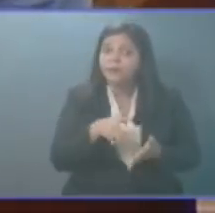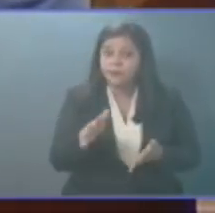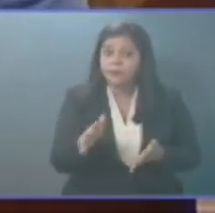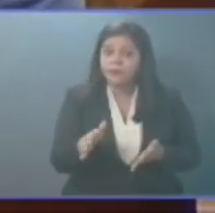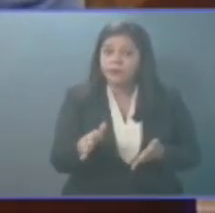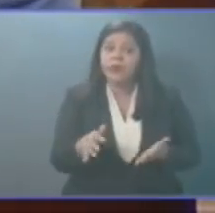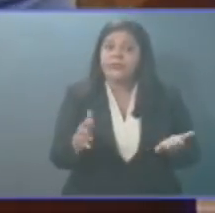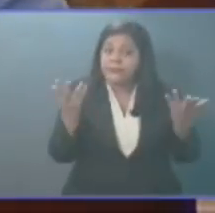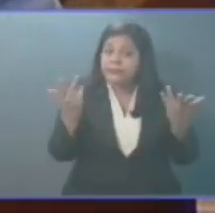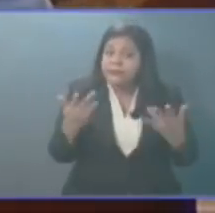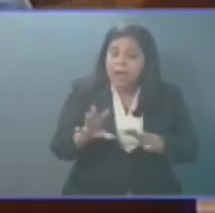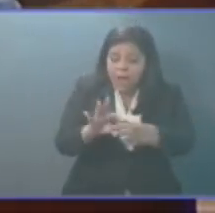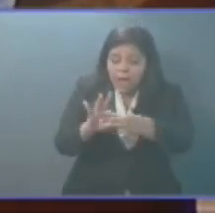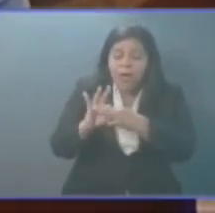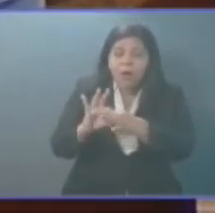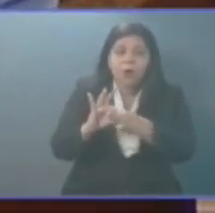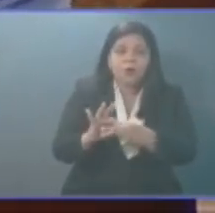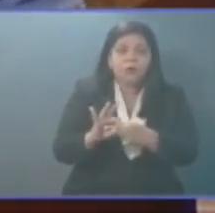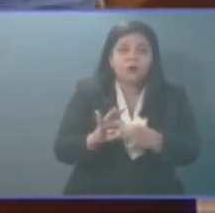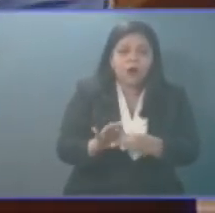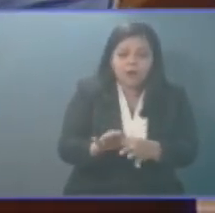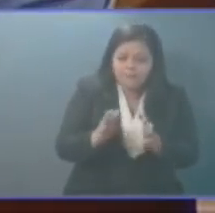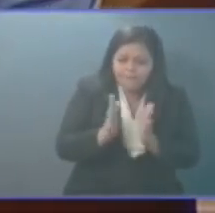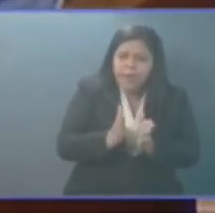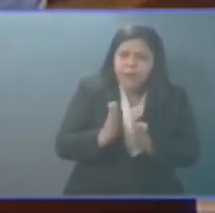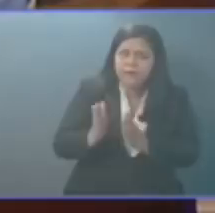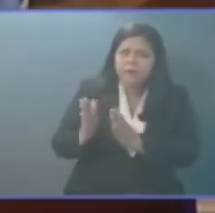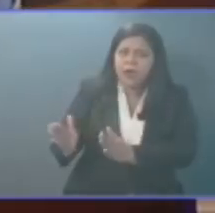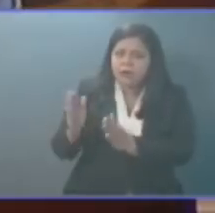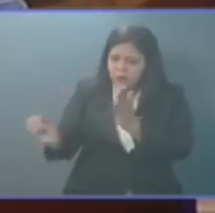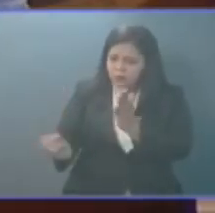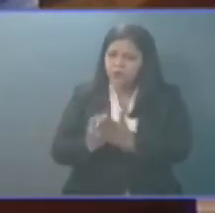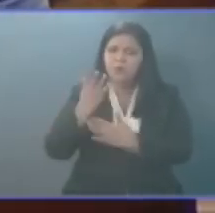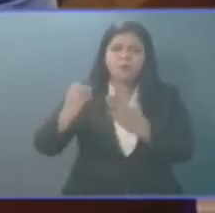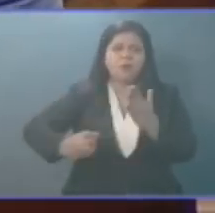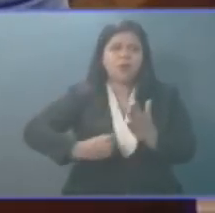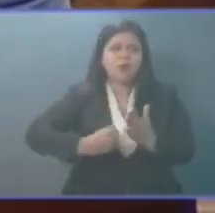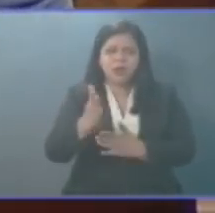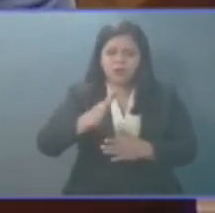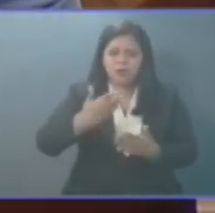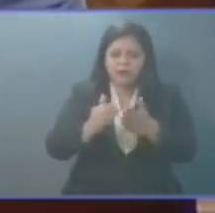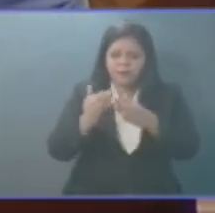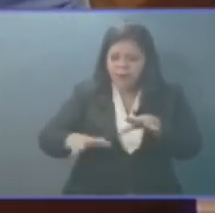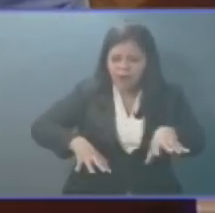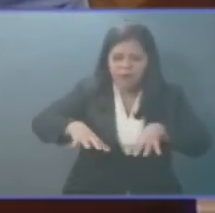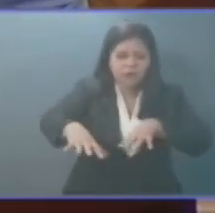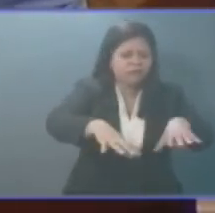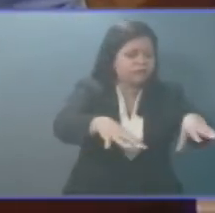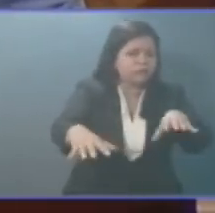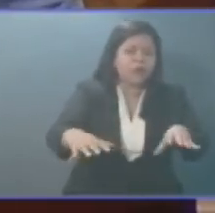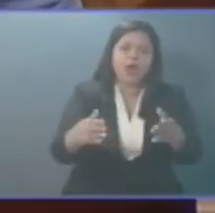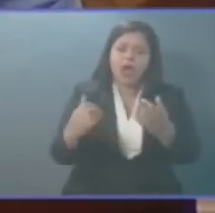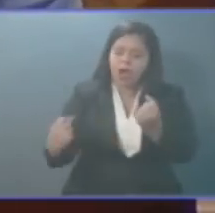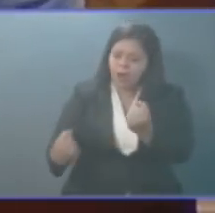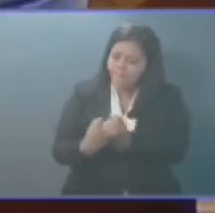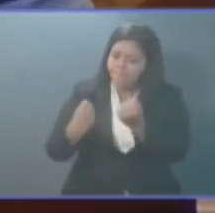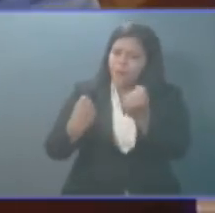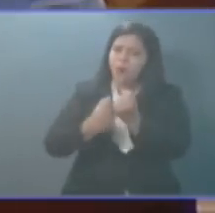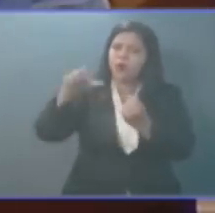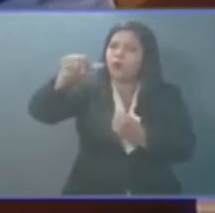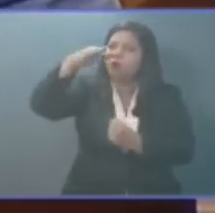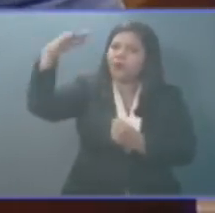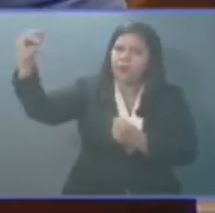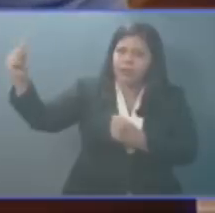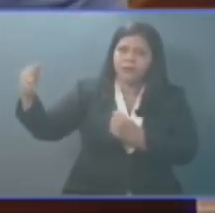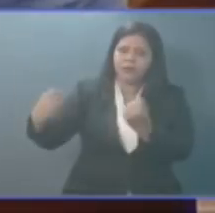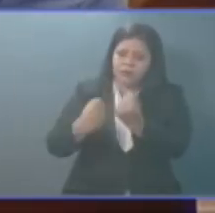Salvador coordina un plan maestro de movilidad y logística a nivel regional con el apoyo de la cooperación